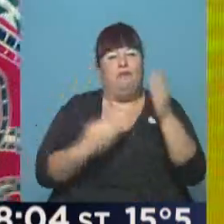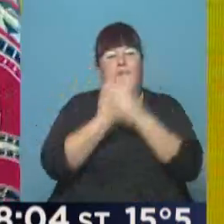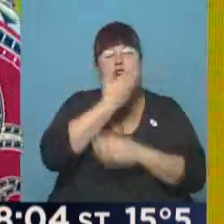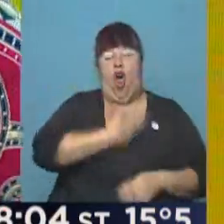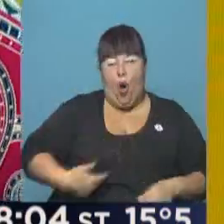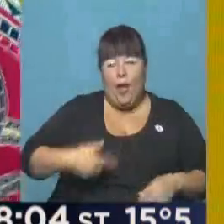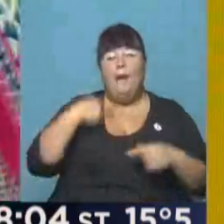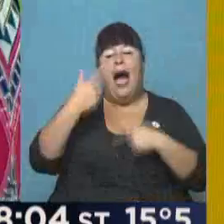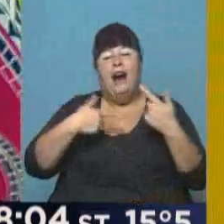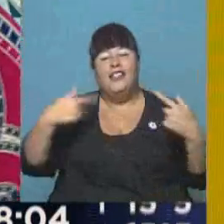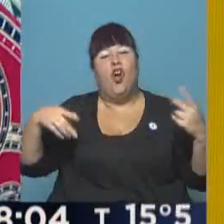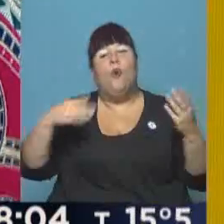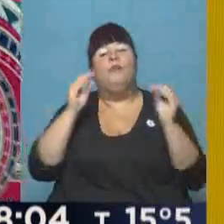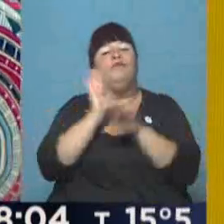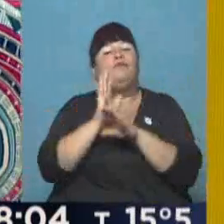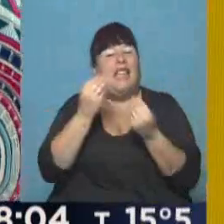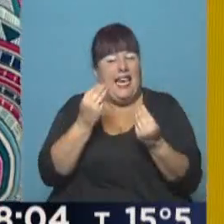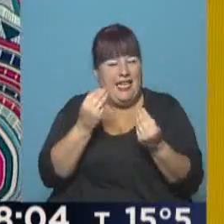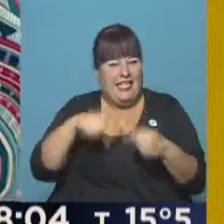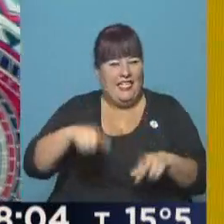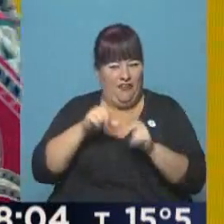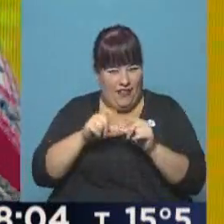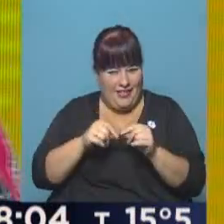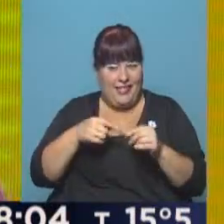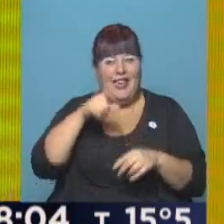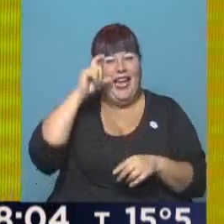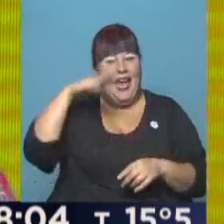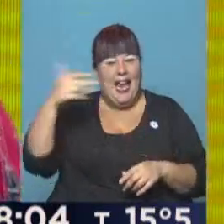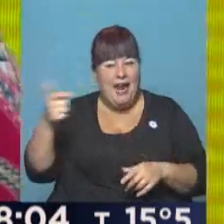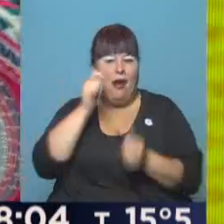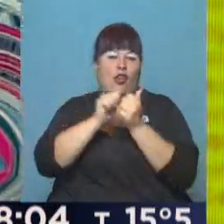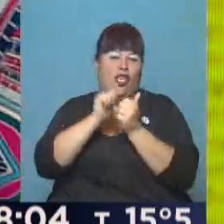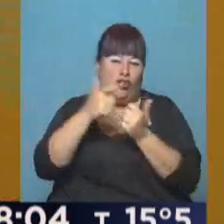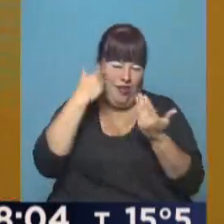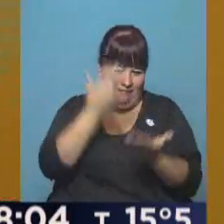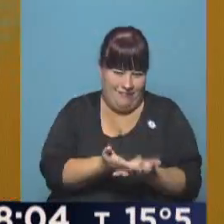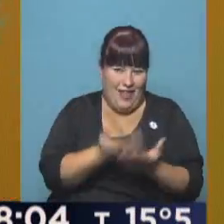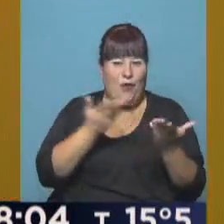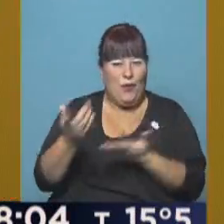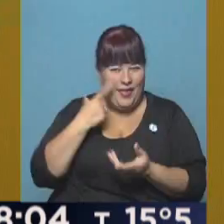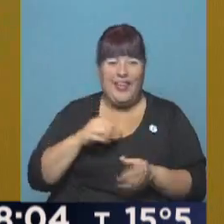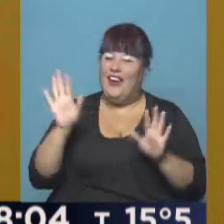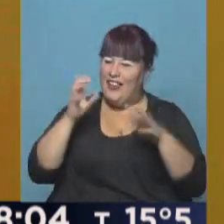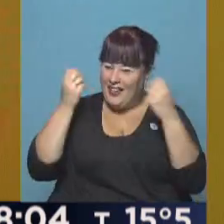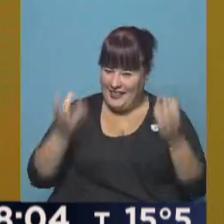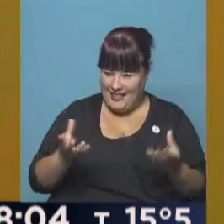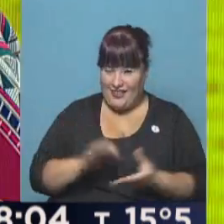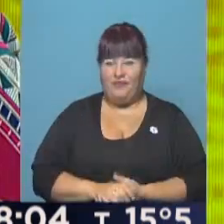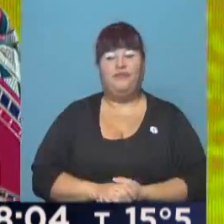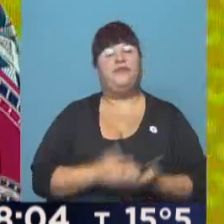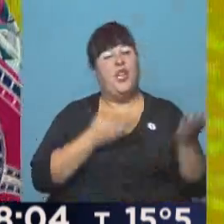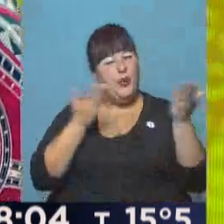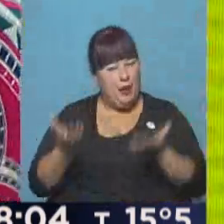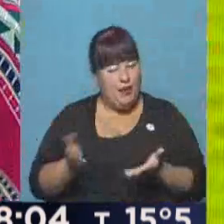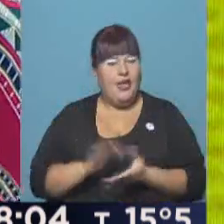para hablar un poco más del significado profundo de esta fecha. Emma Ciebotti, un placer, historiadora, con nosotros aquí. Buen día. Hola, ¿qué tal, Karen? ¿Cómo